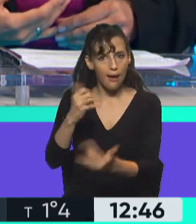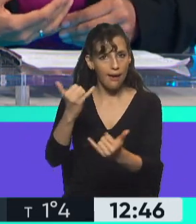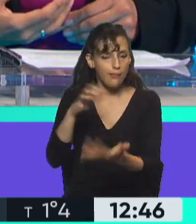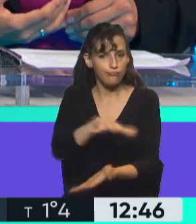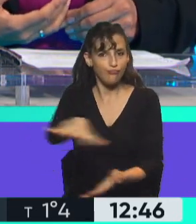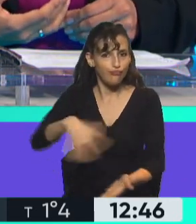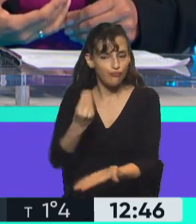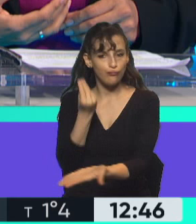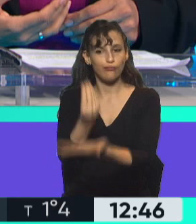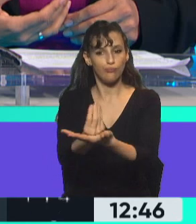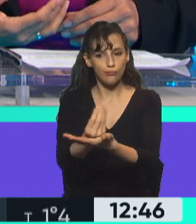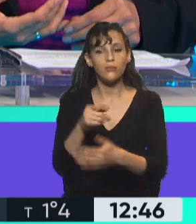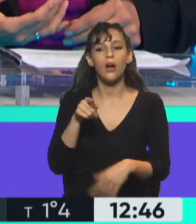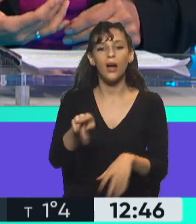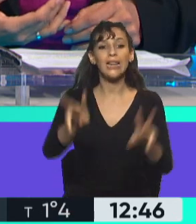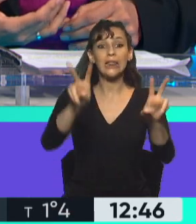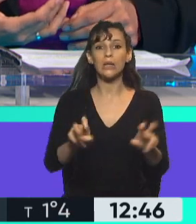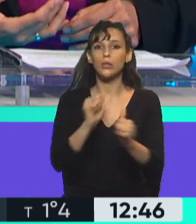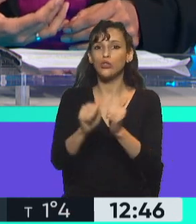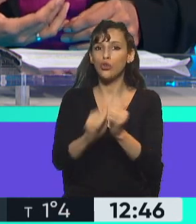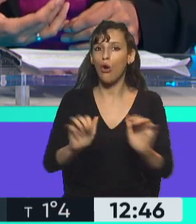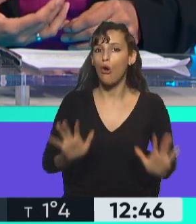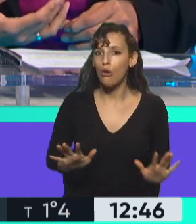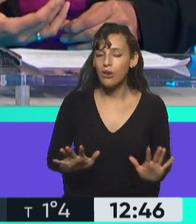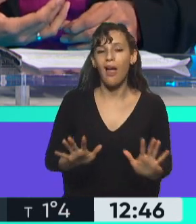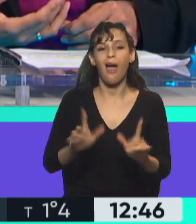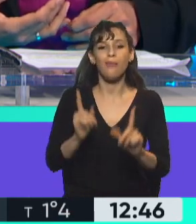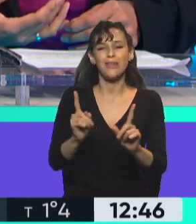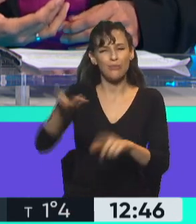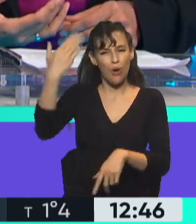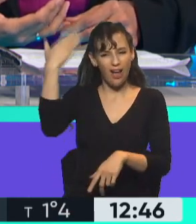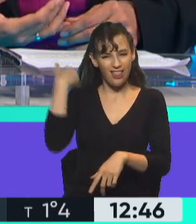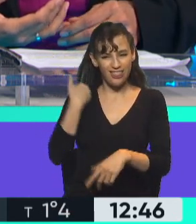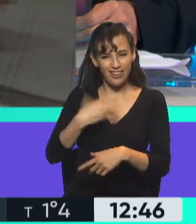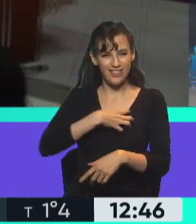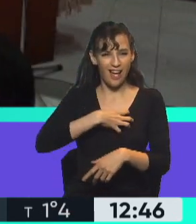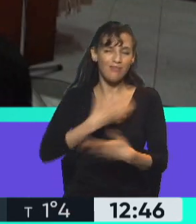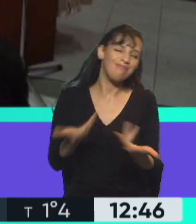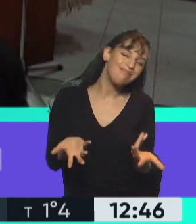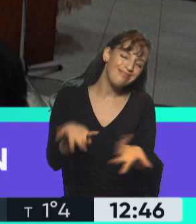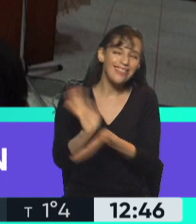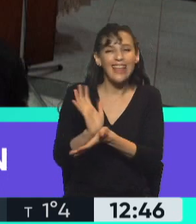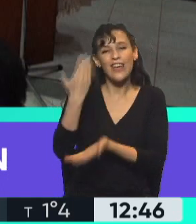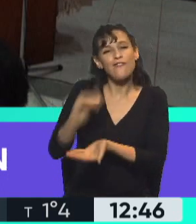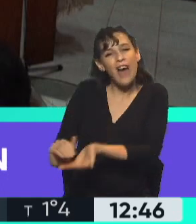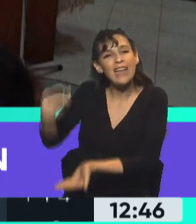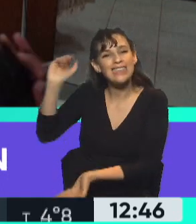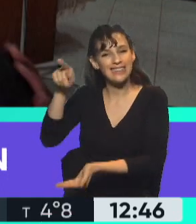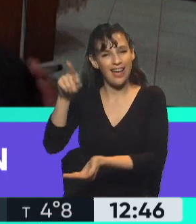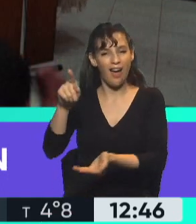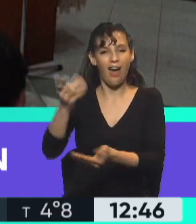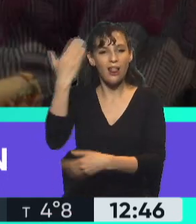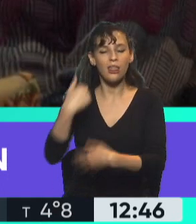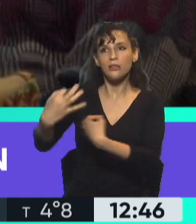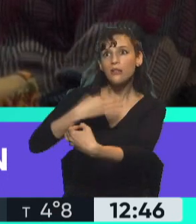Todo esto, toda la historia, digo, la historia que nos enseñaron cuando éramos chicos, esto de el descubrimiento de América